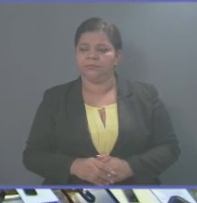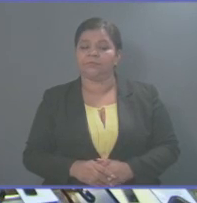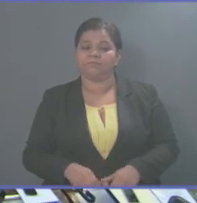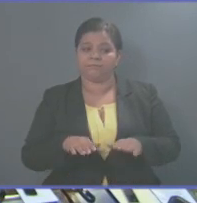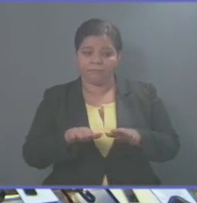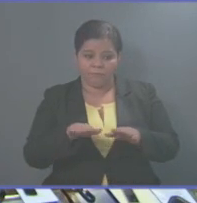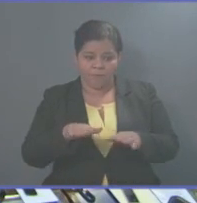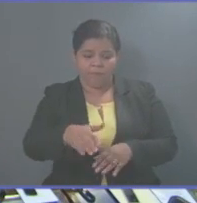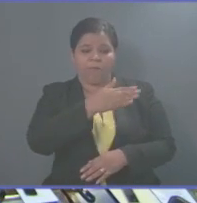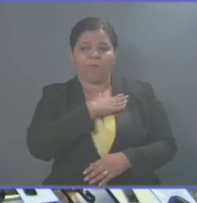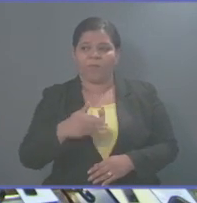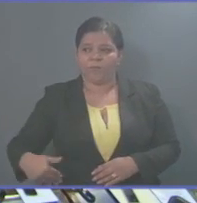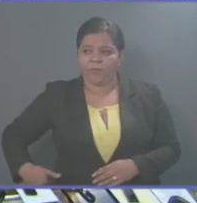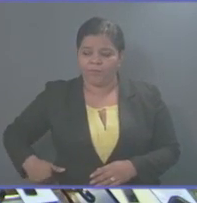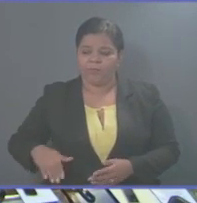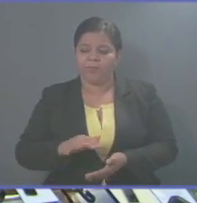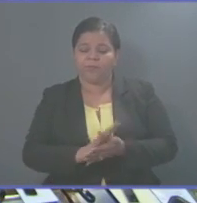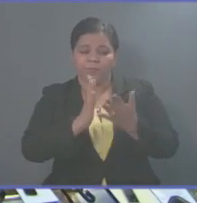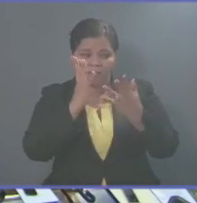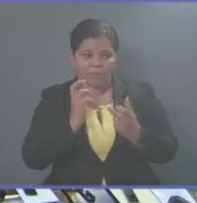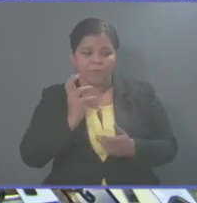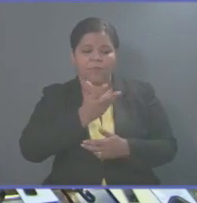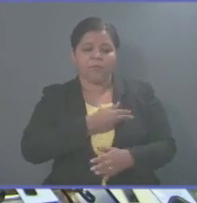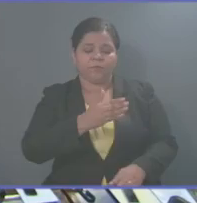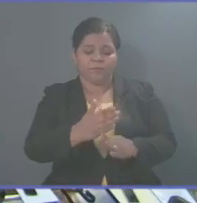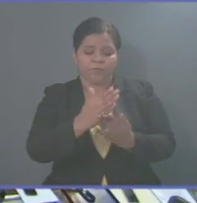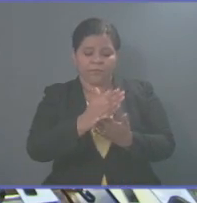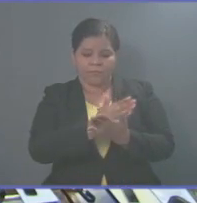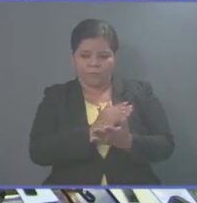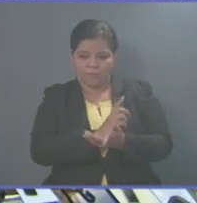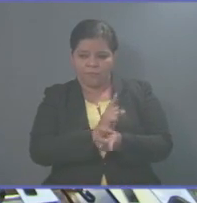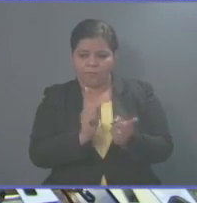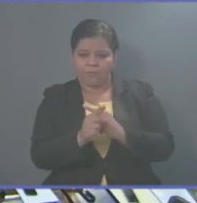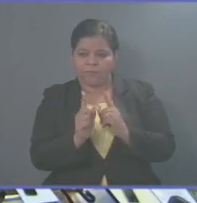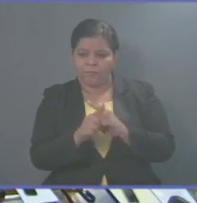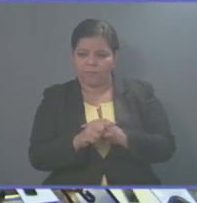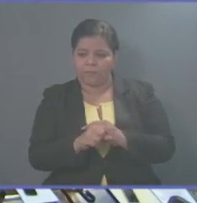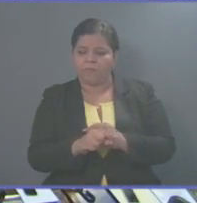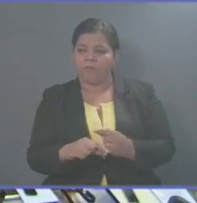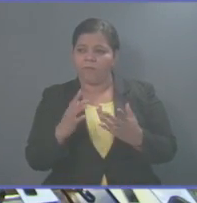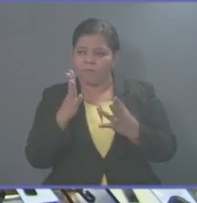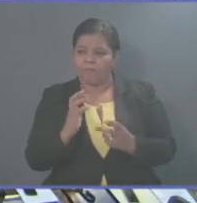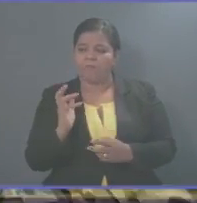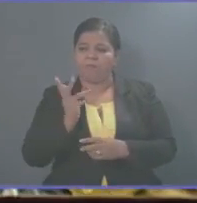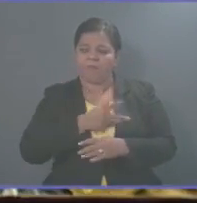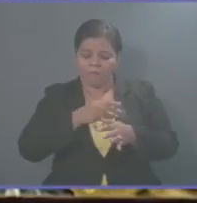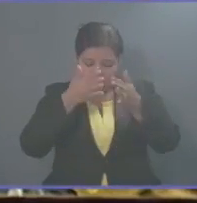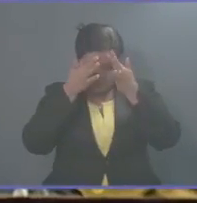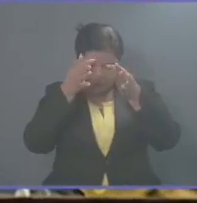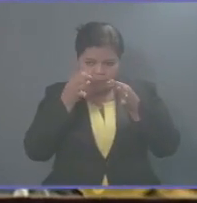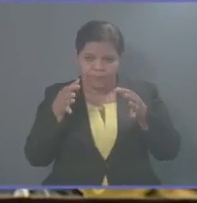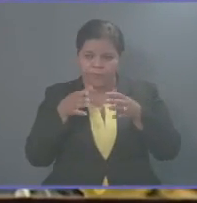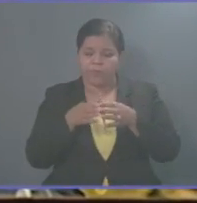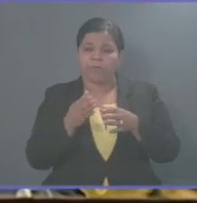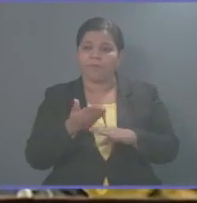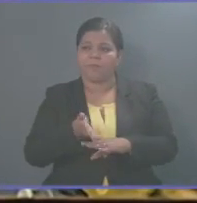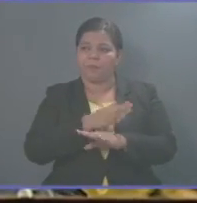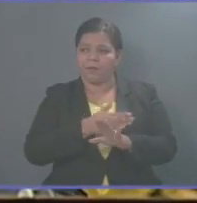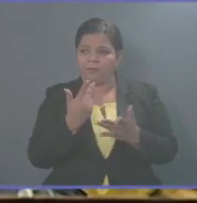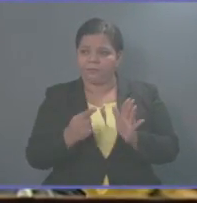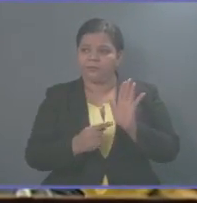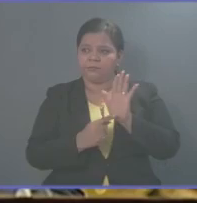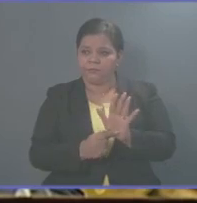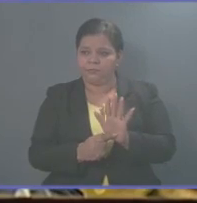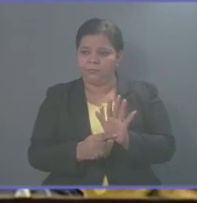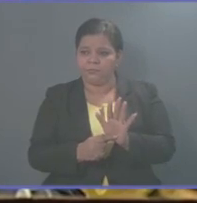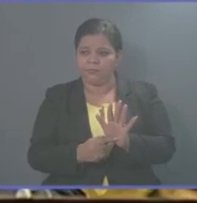Muchas gracias, señor presidente. Para pedir modificación de agenda, si pueda ser introducido dictamen ya emitido por